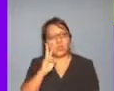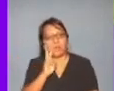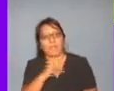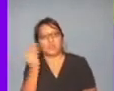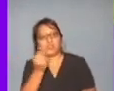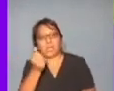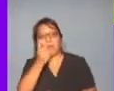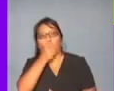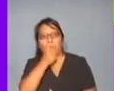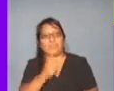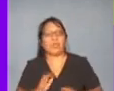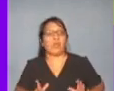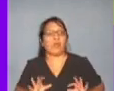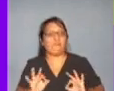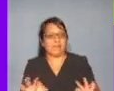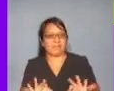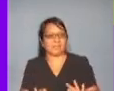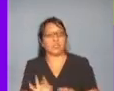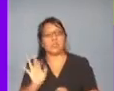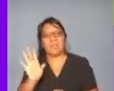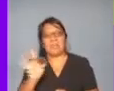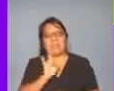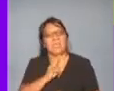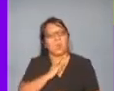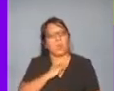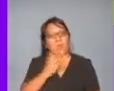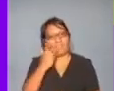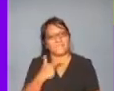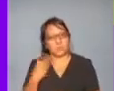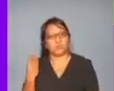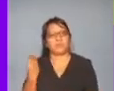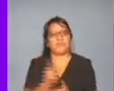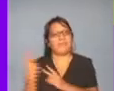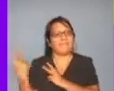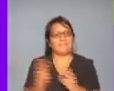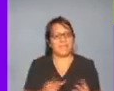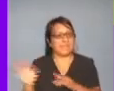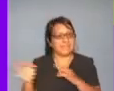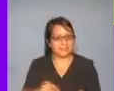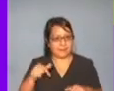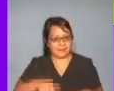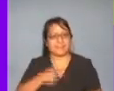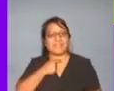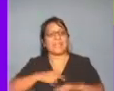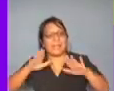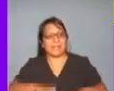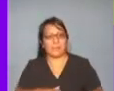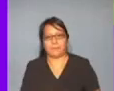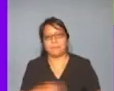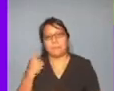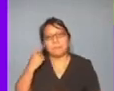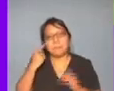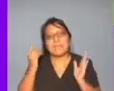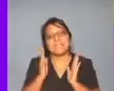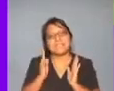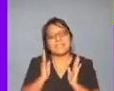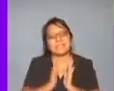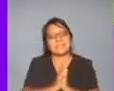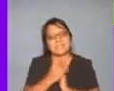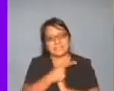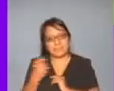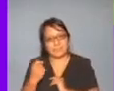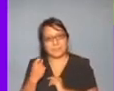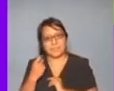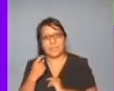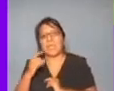en las vacaciones, cómo la gente elige Jujuy y ya se quiere quedar aquí en Jujuy. ¿Para la Semana Santa estará funcionando el tren? Sí, sí, el tren el 20